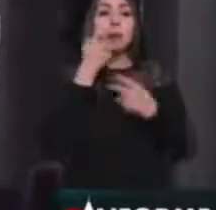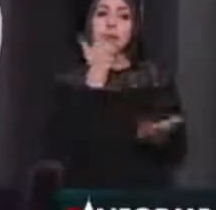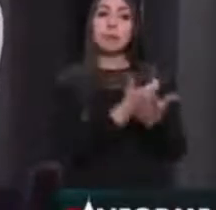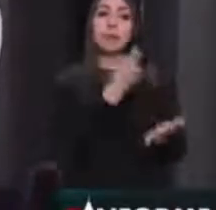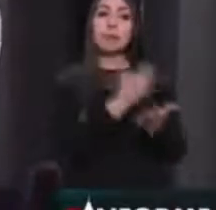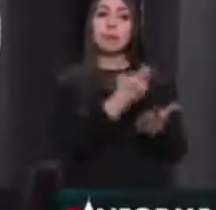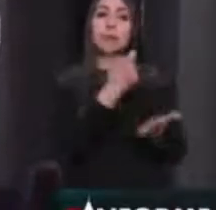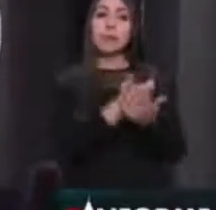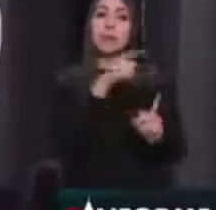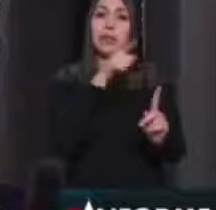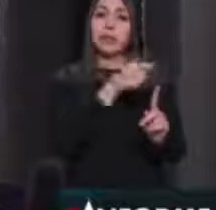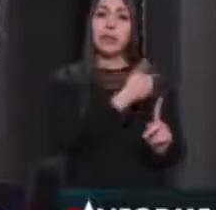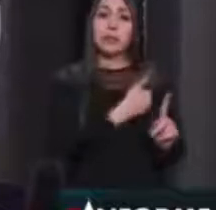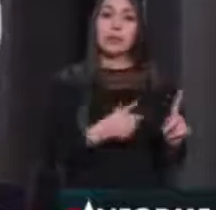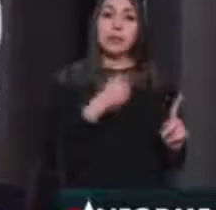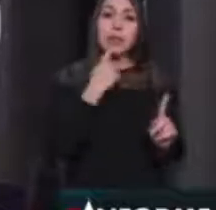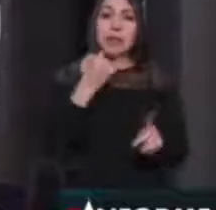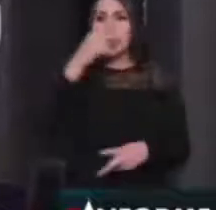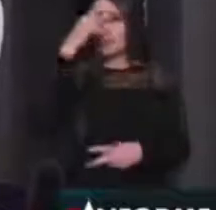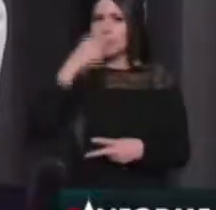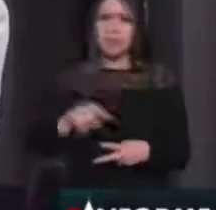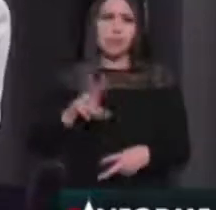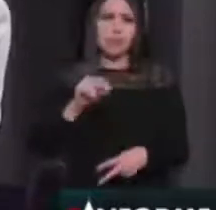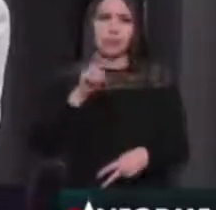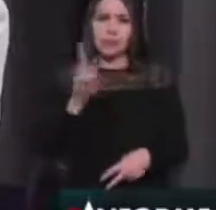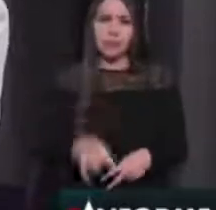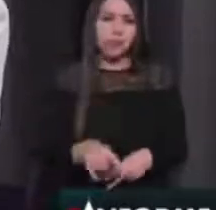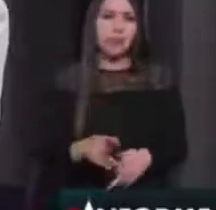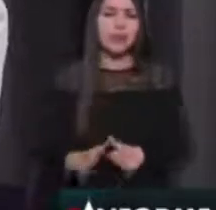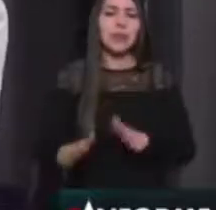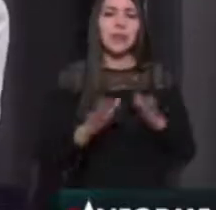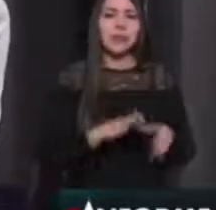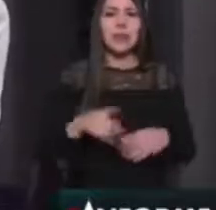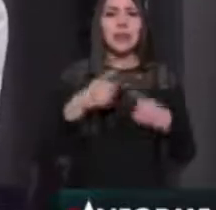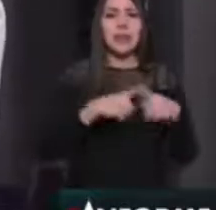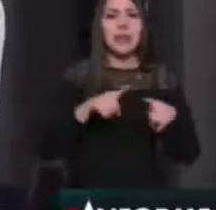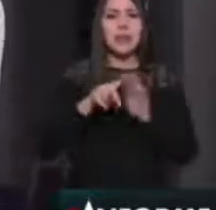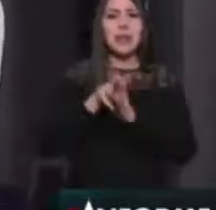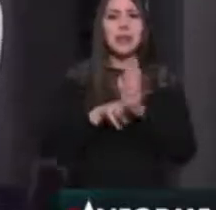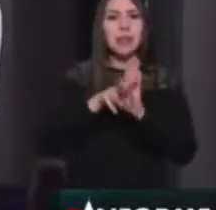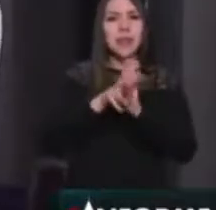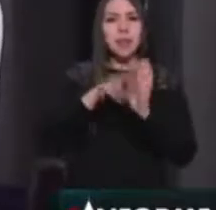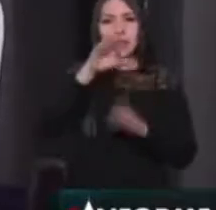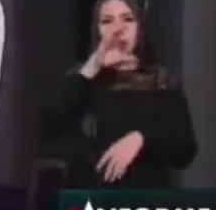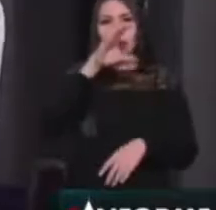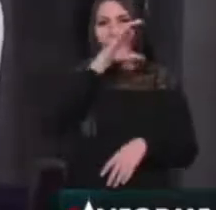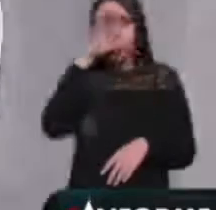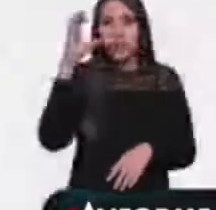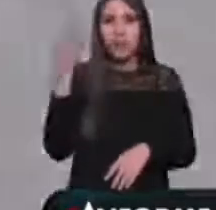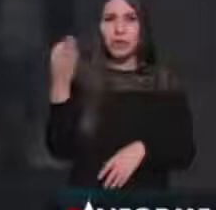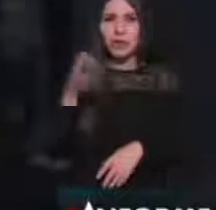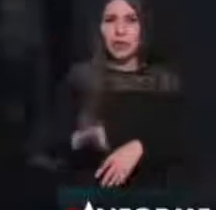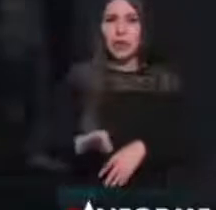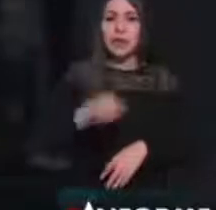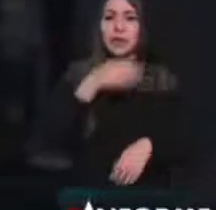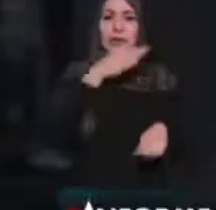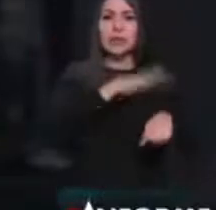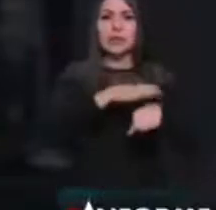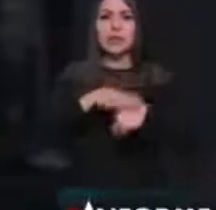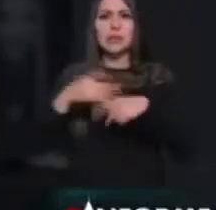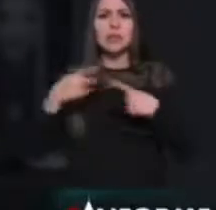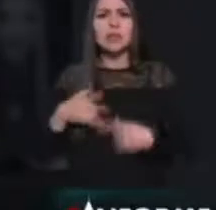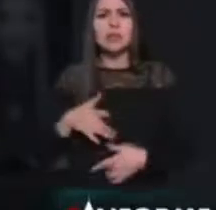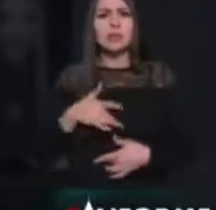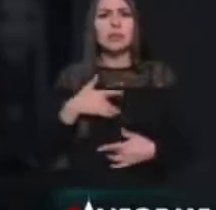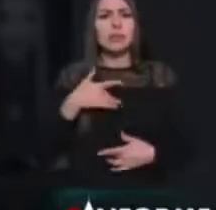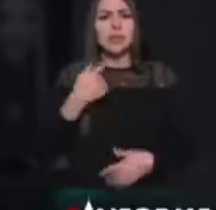En ese sentido hay varias narrativas, los videos falsos, también fotografías que llaman al sentimiento de la persona. Hemos visto